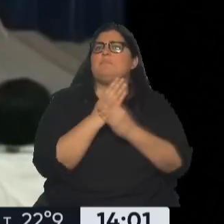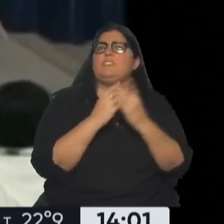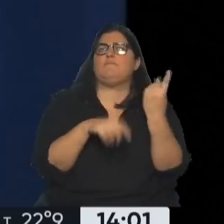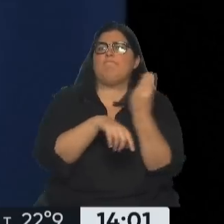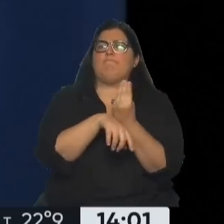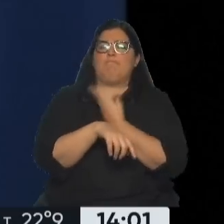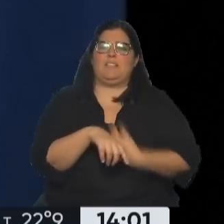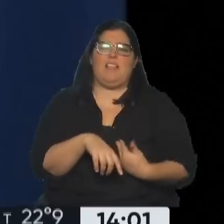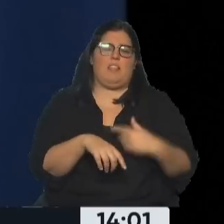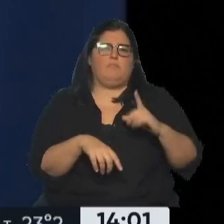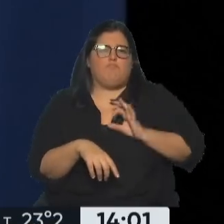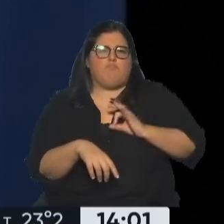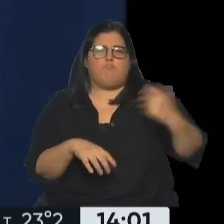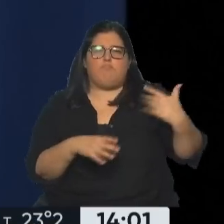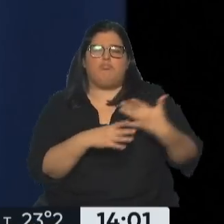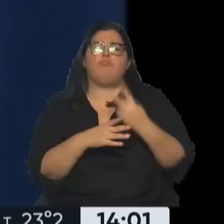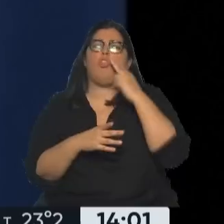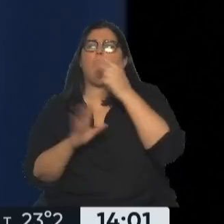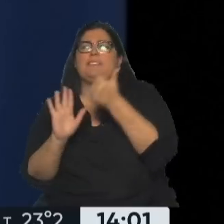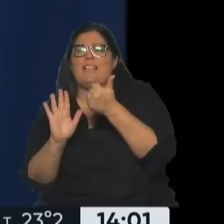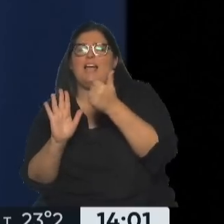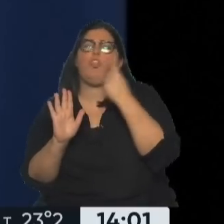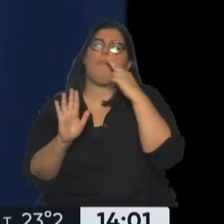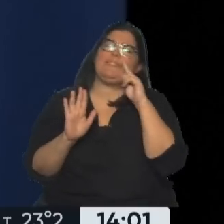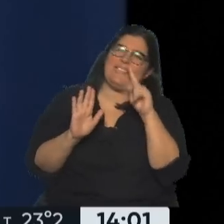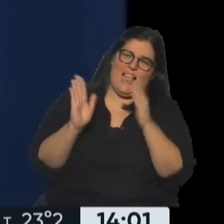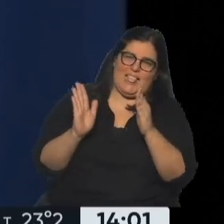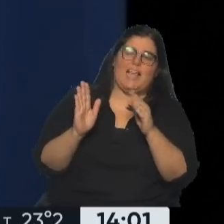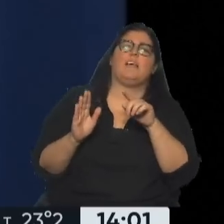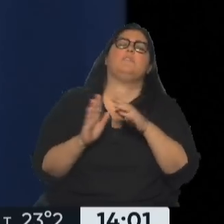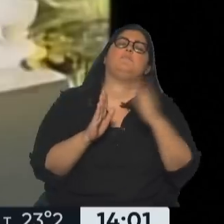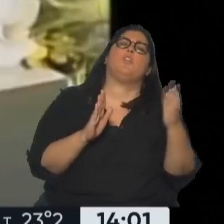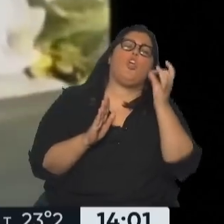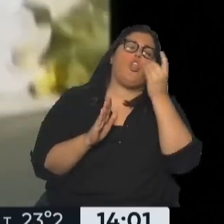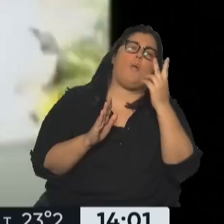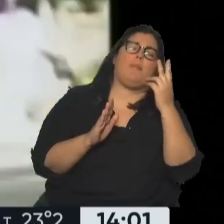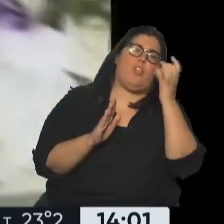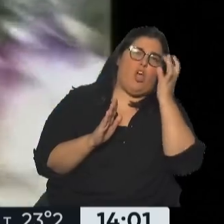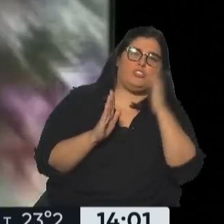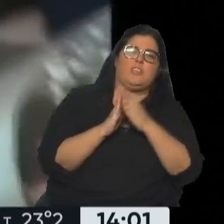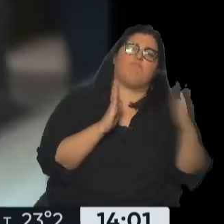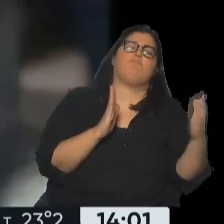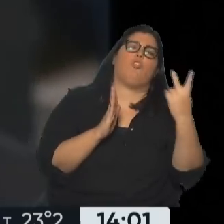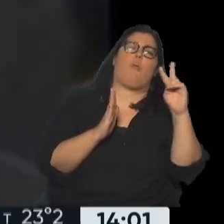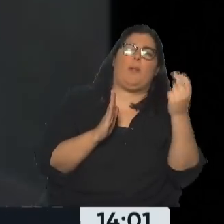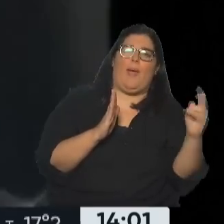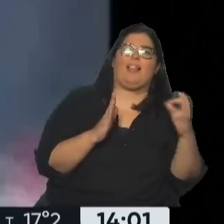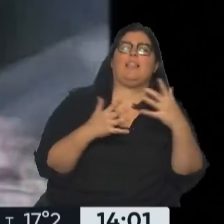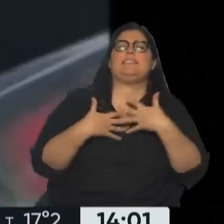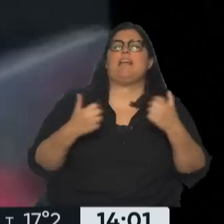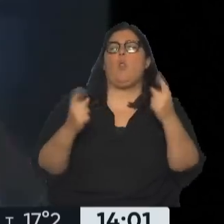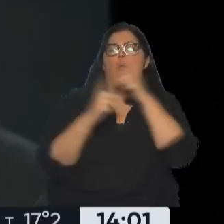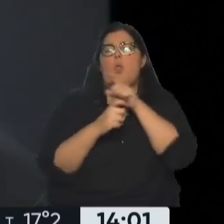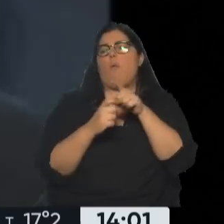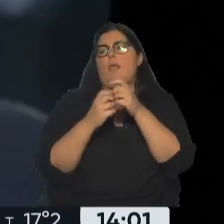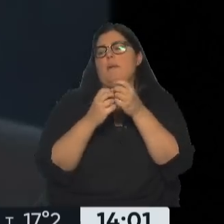el cargo, con una gestión entre 2006 y 2007 y otra en 2012 a 2020, cuando se retiró por problemas de salud.